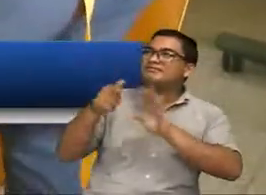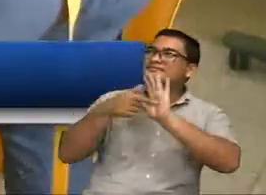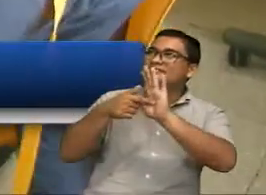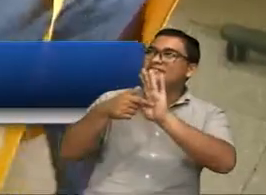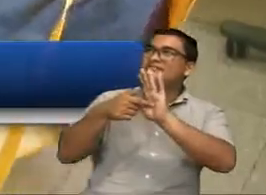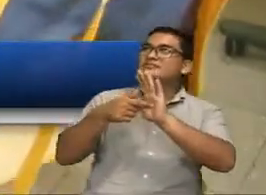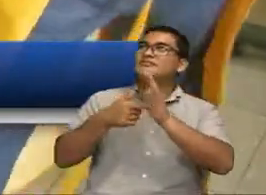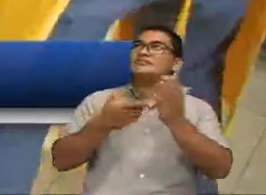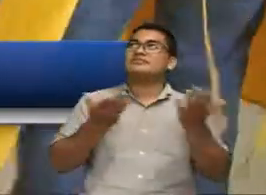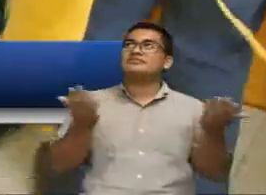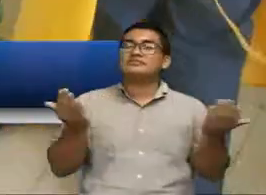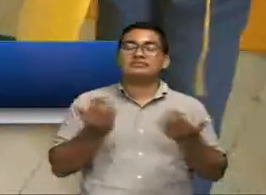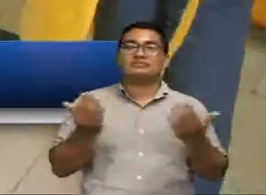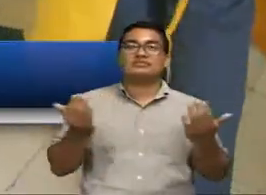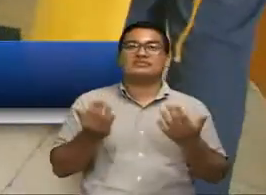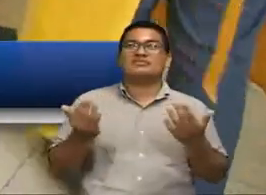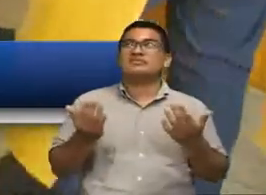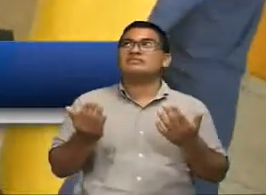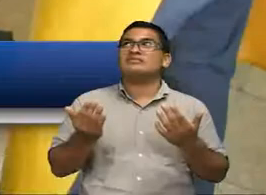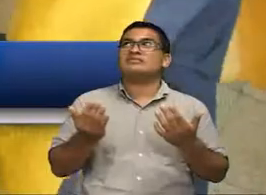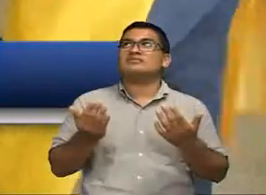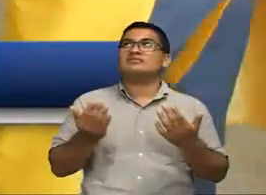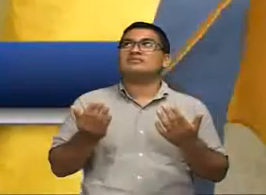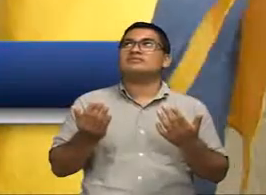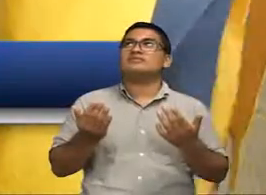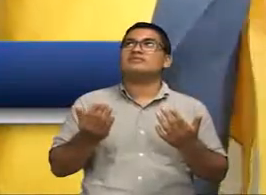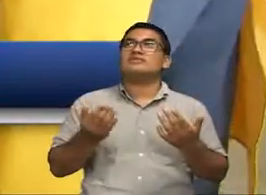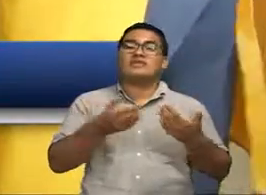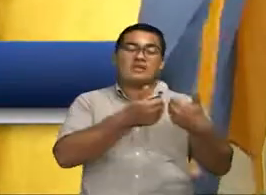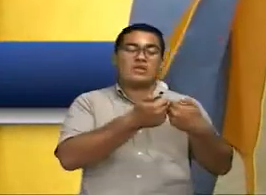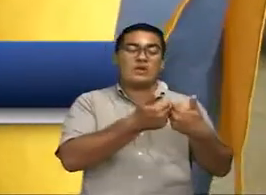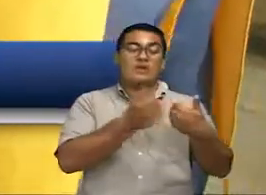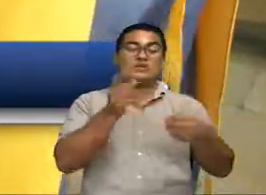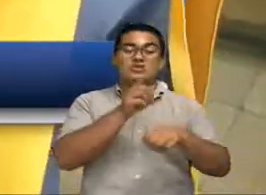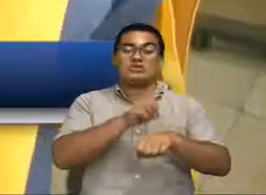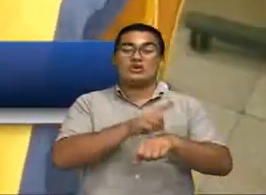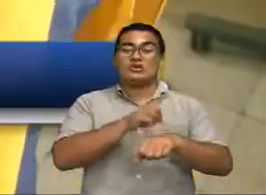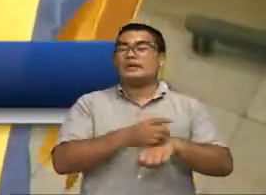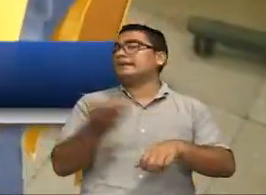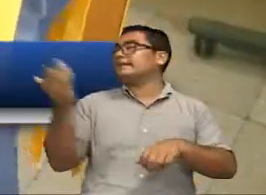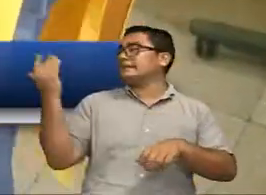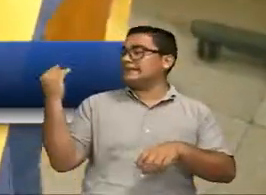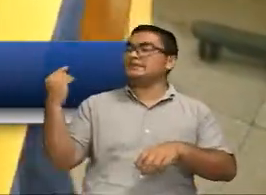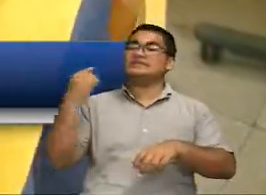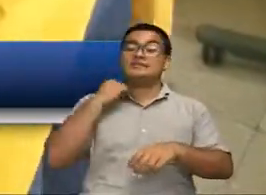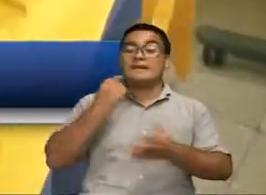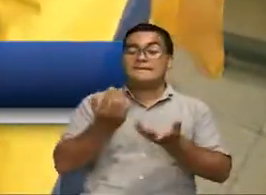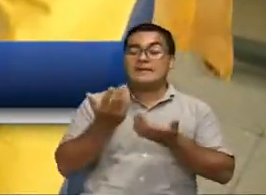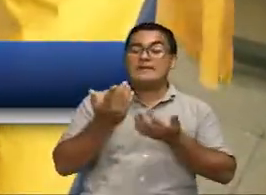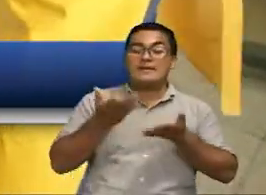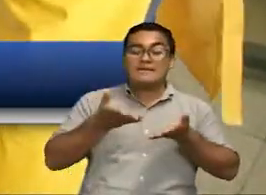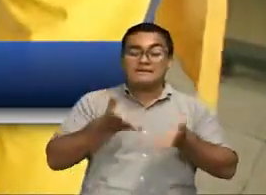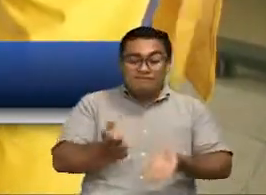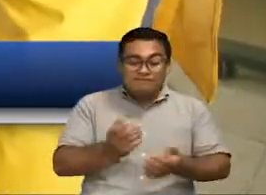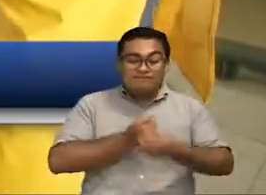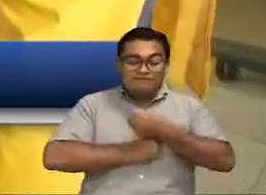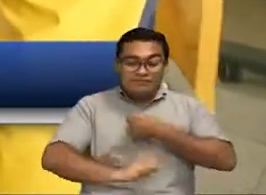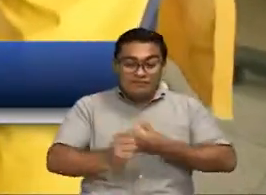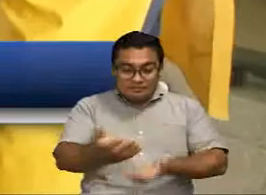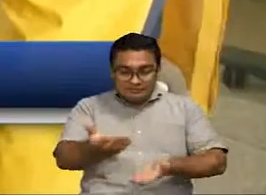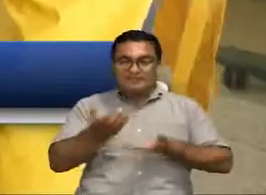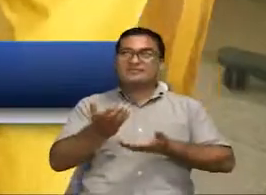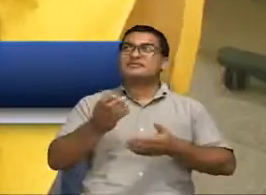El compañero que está a la par y el médico que está atrás, esperando al bebé. El nacimiento